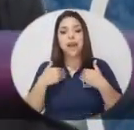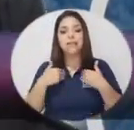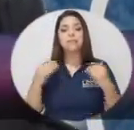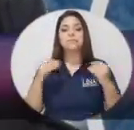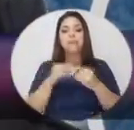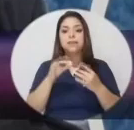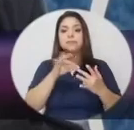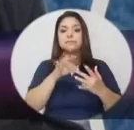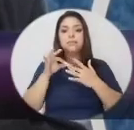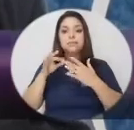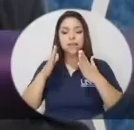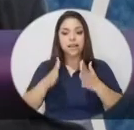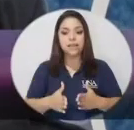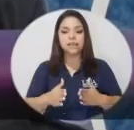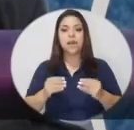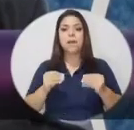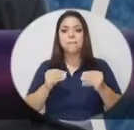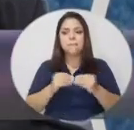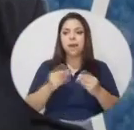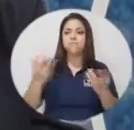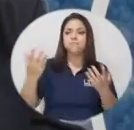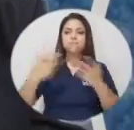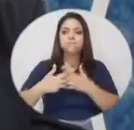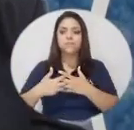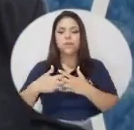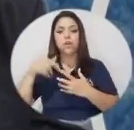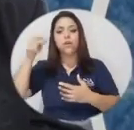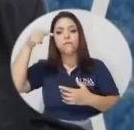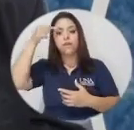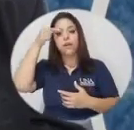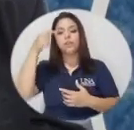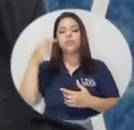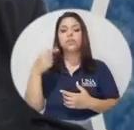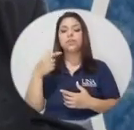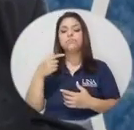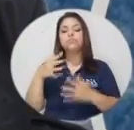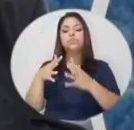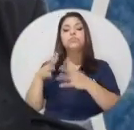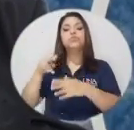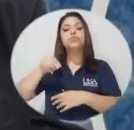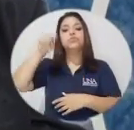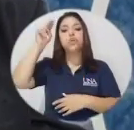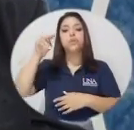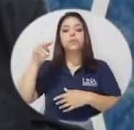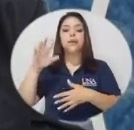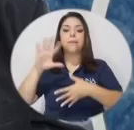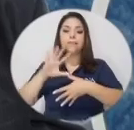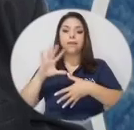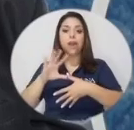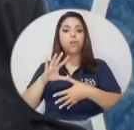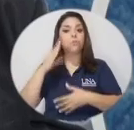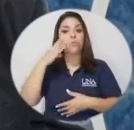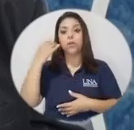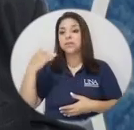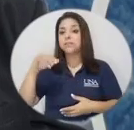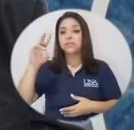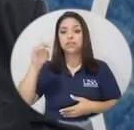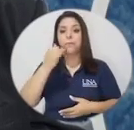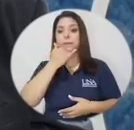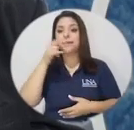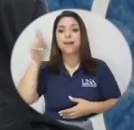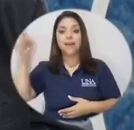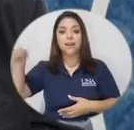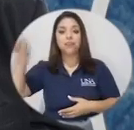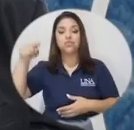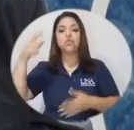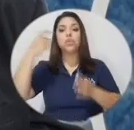más especialistas, tenemos que hacer más lobby en el gobierno norteamericano, si no, posiblemente esperaremos que sea duro con nuestro